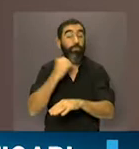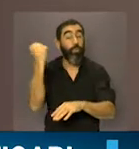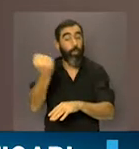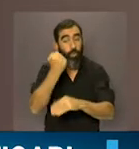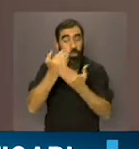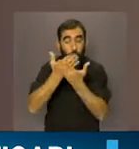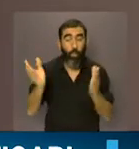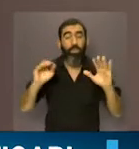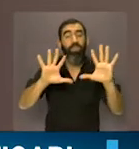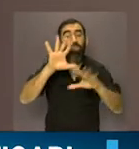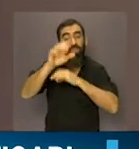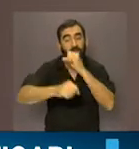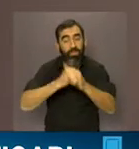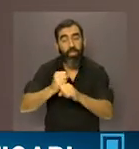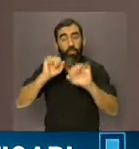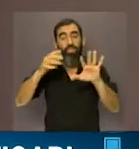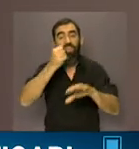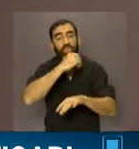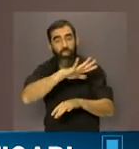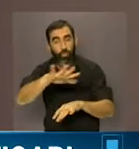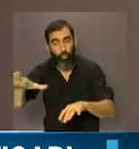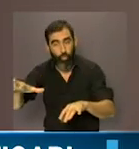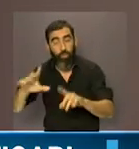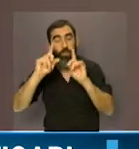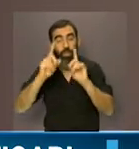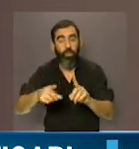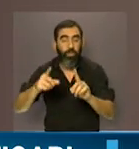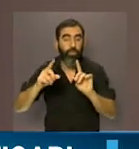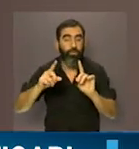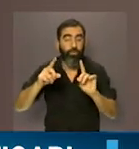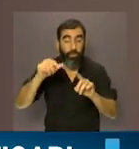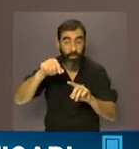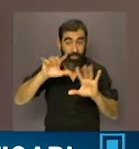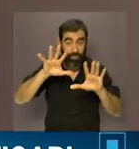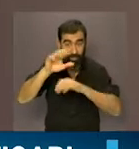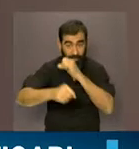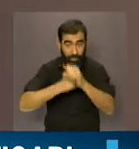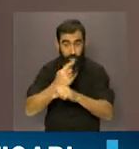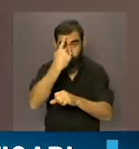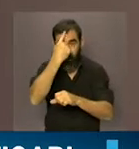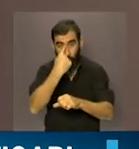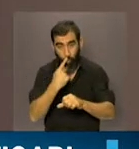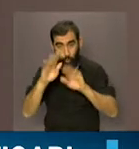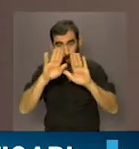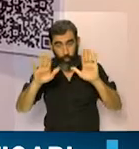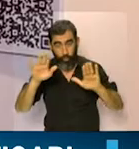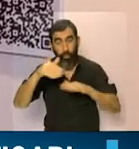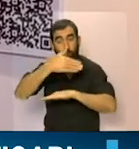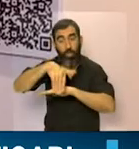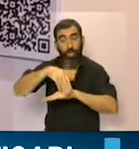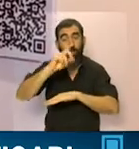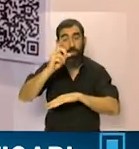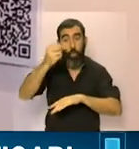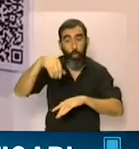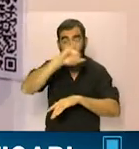muestra, 10 años, 10 historias, que además se celebra no solo esta década del Museo Figari, ubicado aquí en la calle Juan Carlos Gómez,